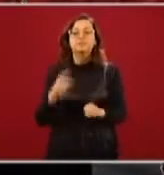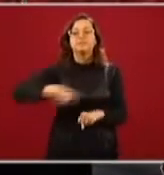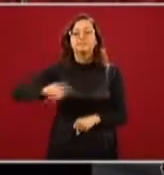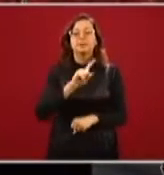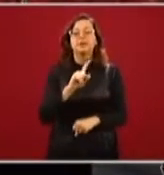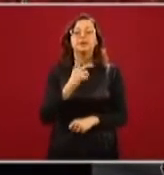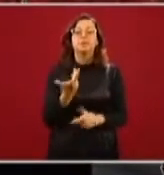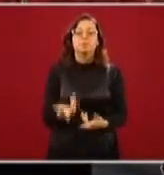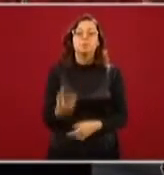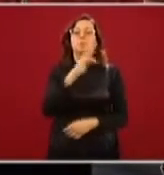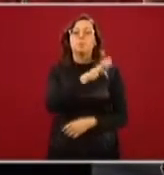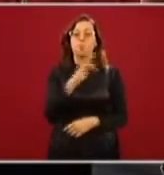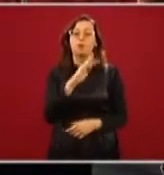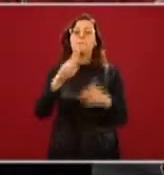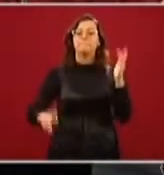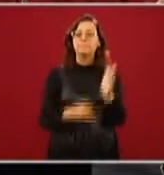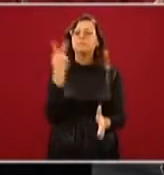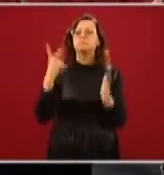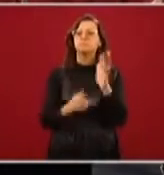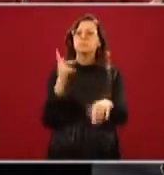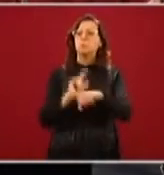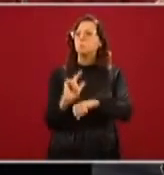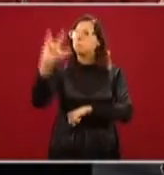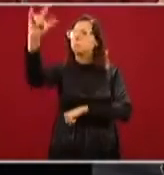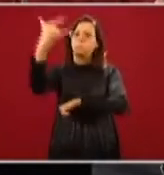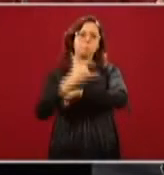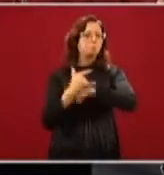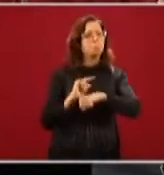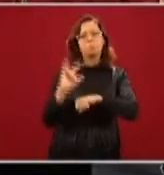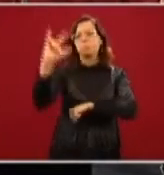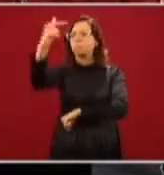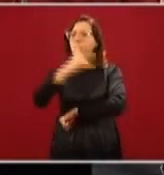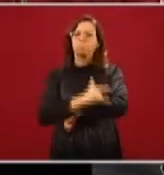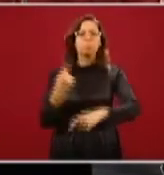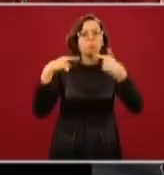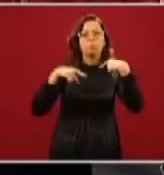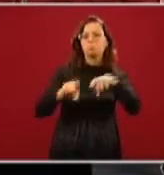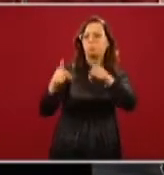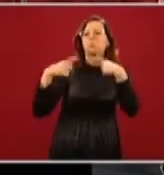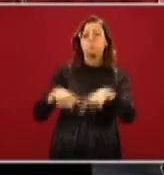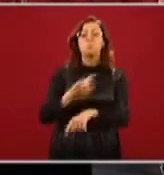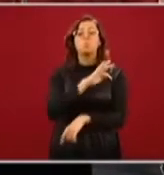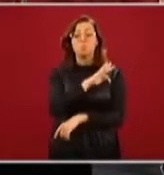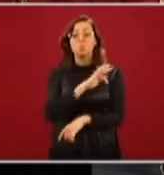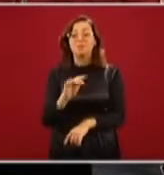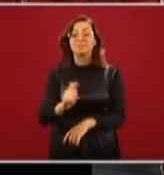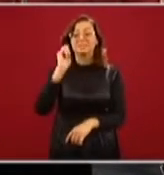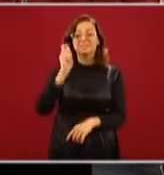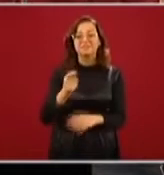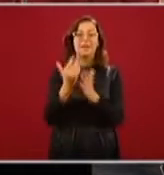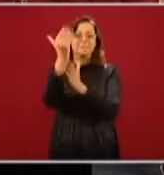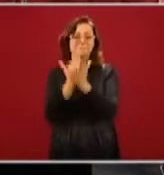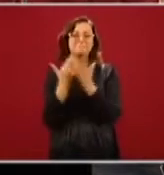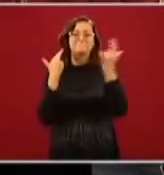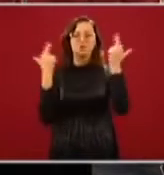ascensos continuos de aeronaves y los descensos continuos de aeronaves, y esto representa reducciones en ruido